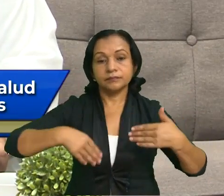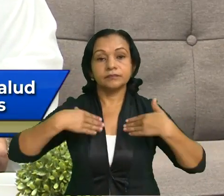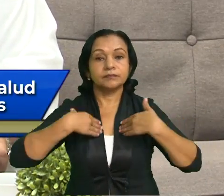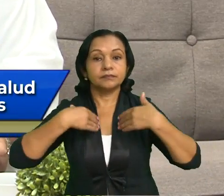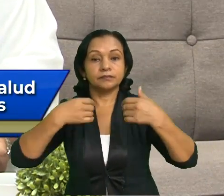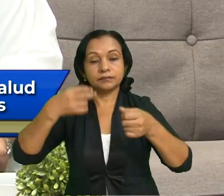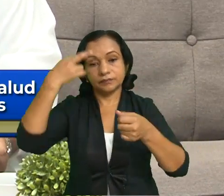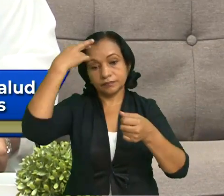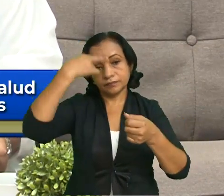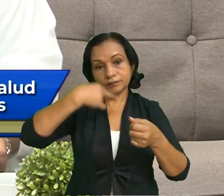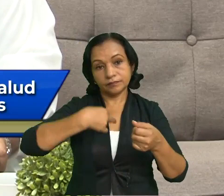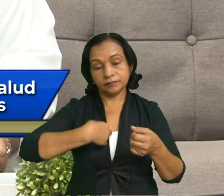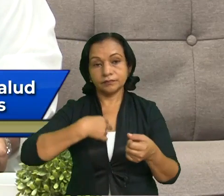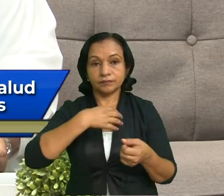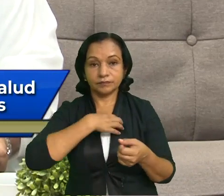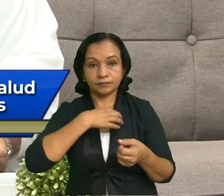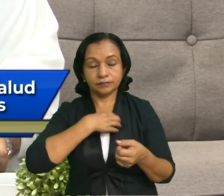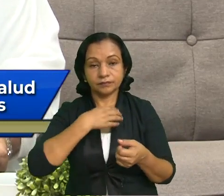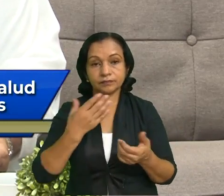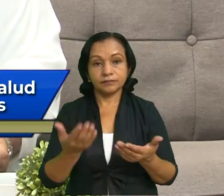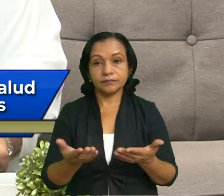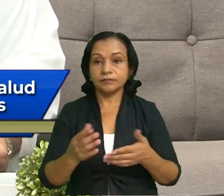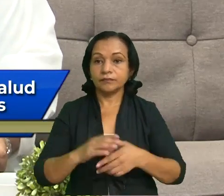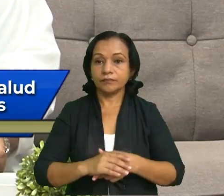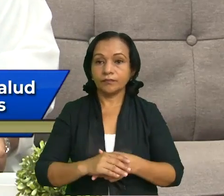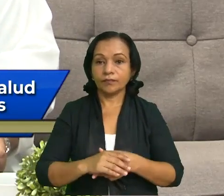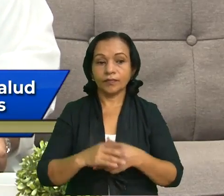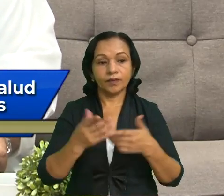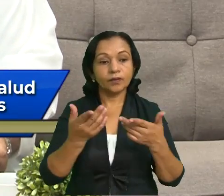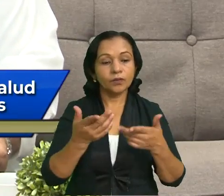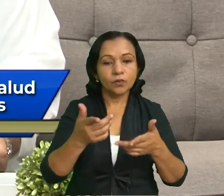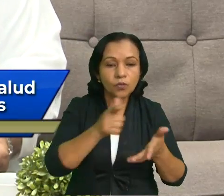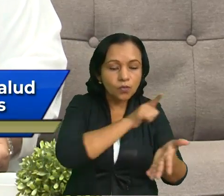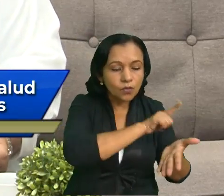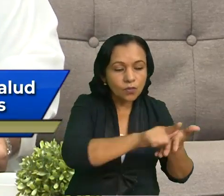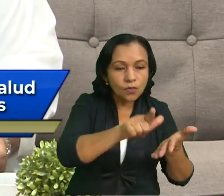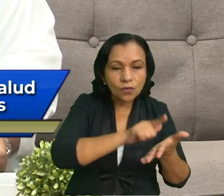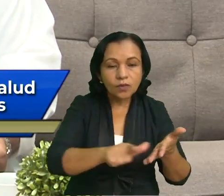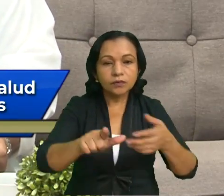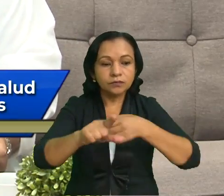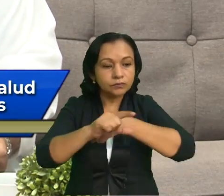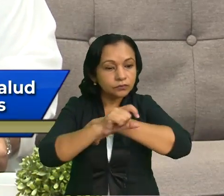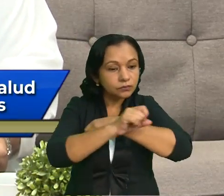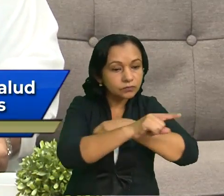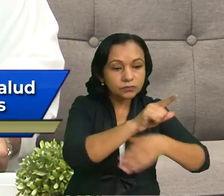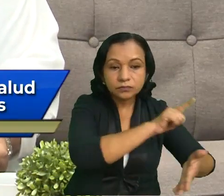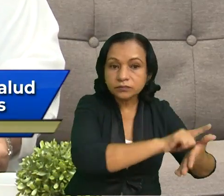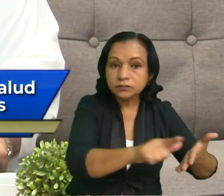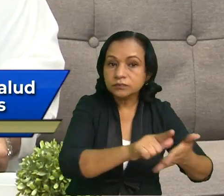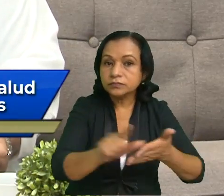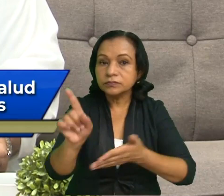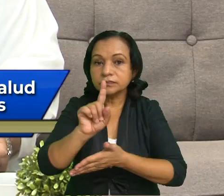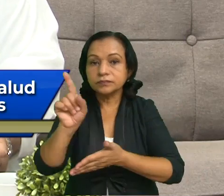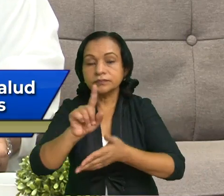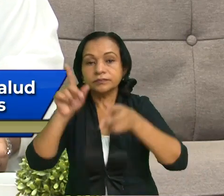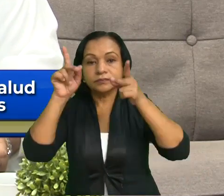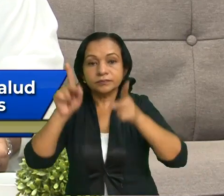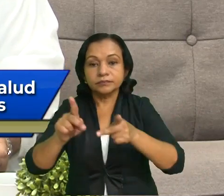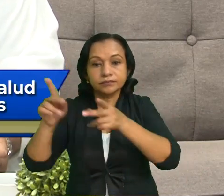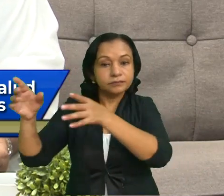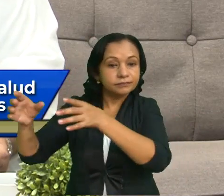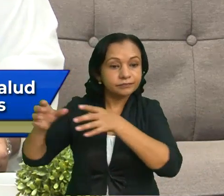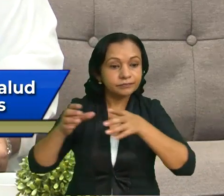en esos albergues previamente de publicarlo de realizarlo y de que inmediatamente que las personas llegan allá